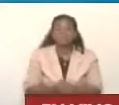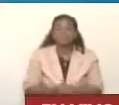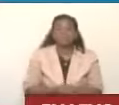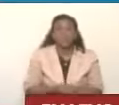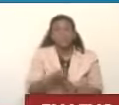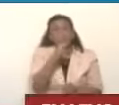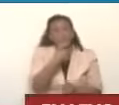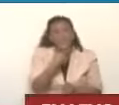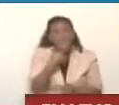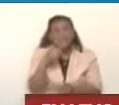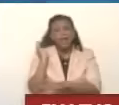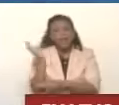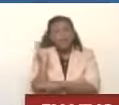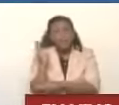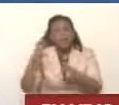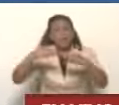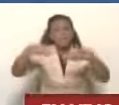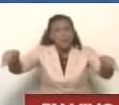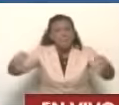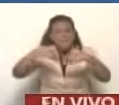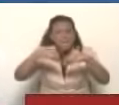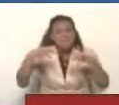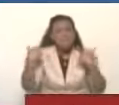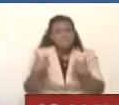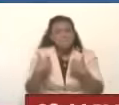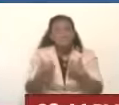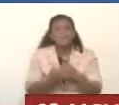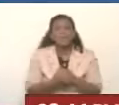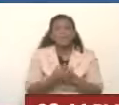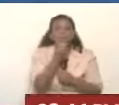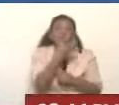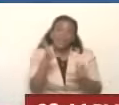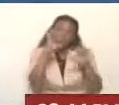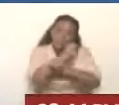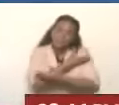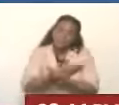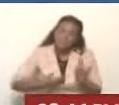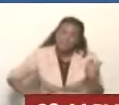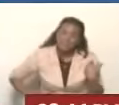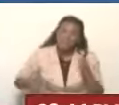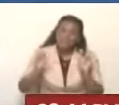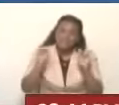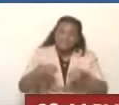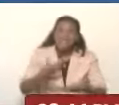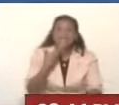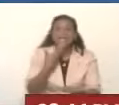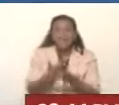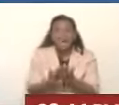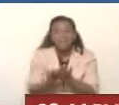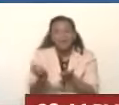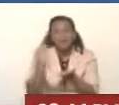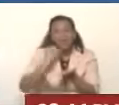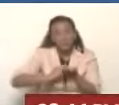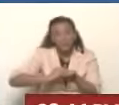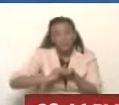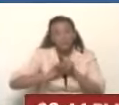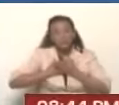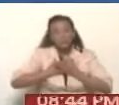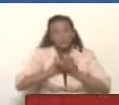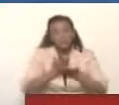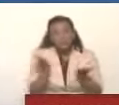Estuvo bonita, ¿verdad, la asamblea? Estuvo bella. Buenas noches, presidente. Gracias